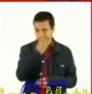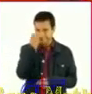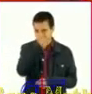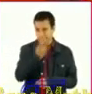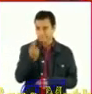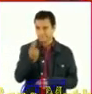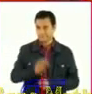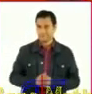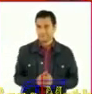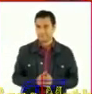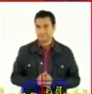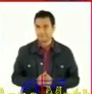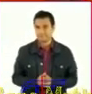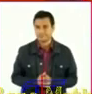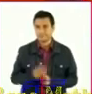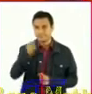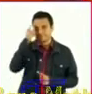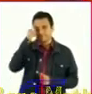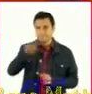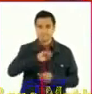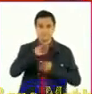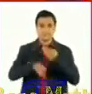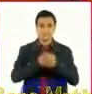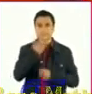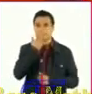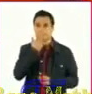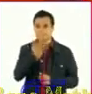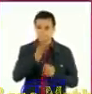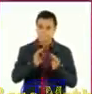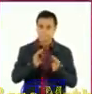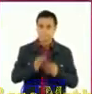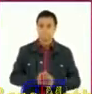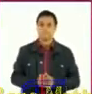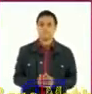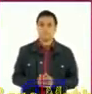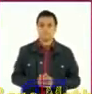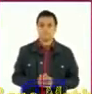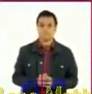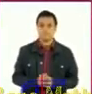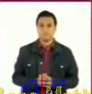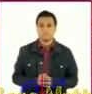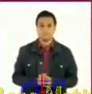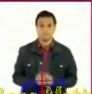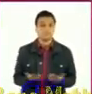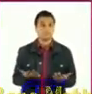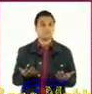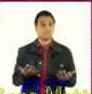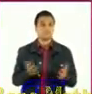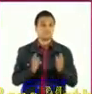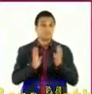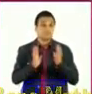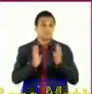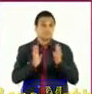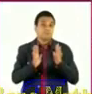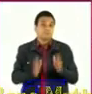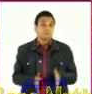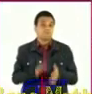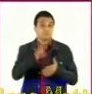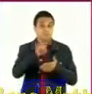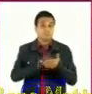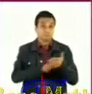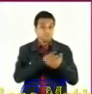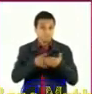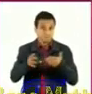proceso técnico para regular que todo salga según lo diseñado. Bueno, pues ya tenemos nuestro diagrama de Gantt. o